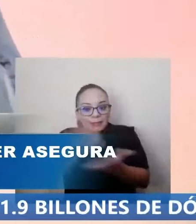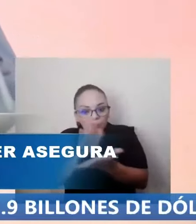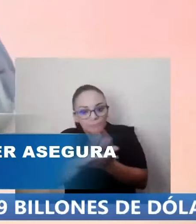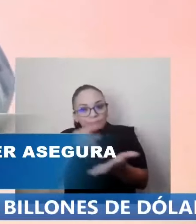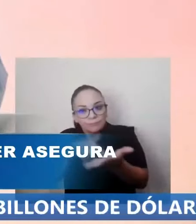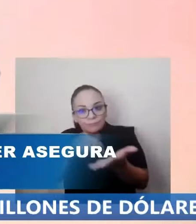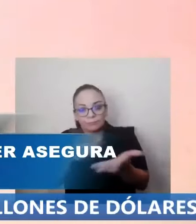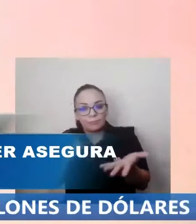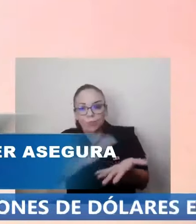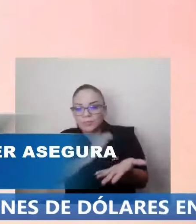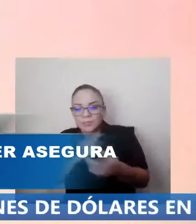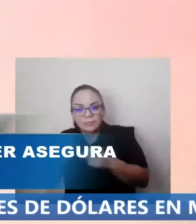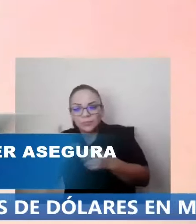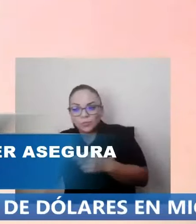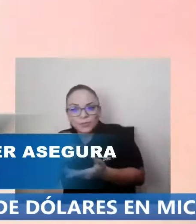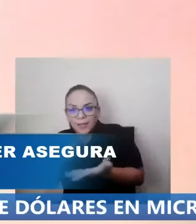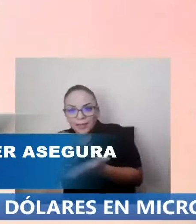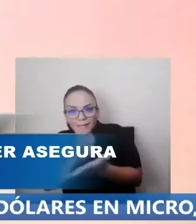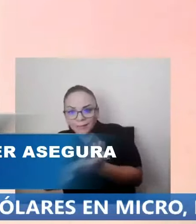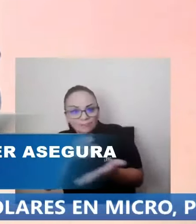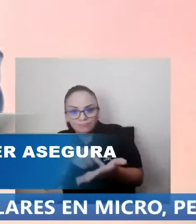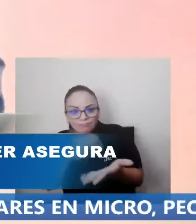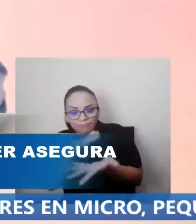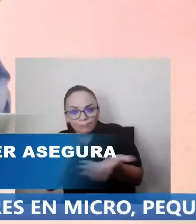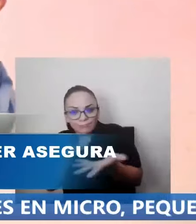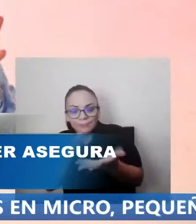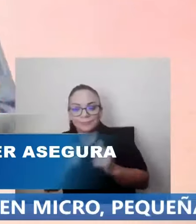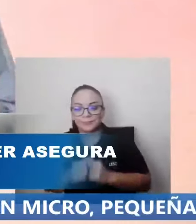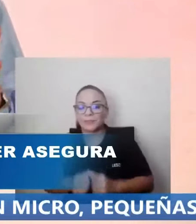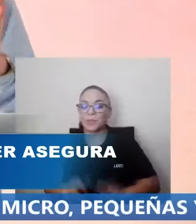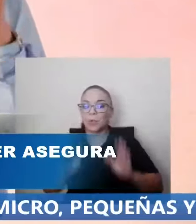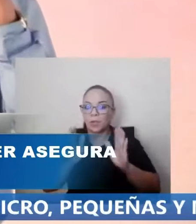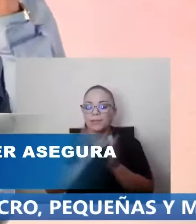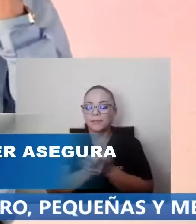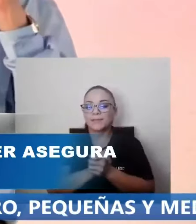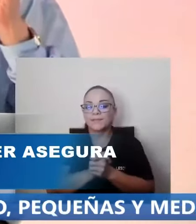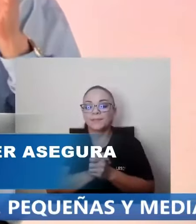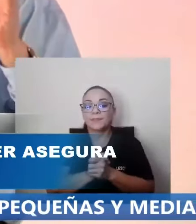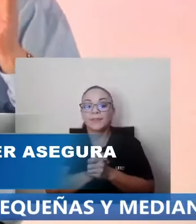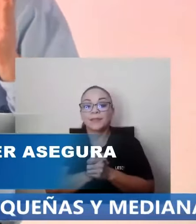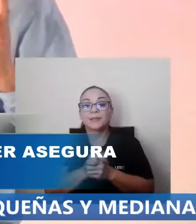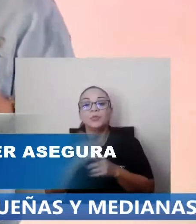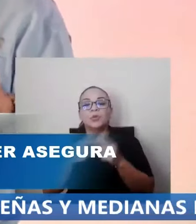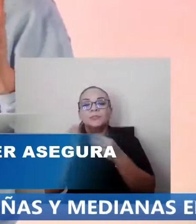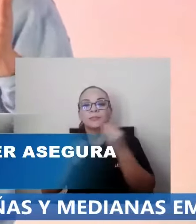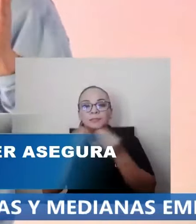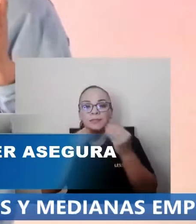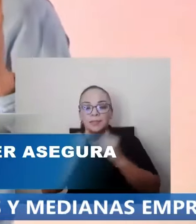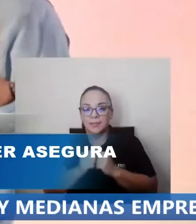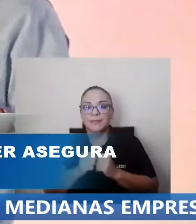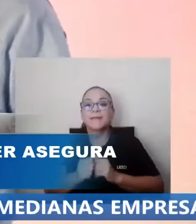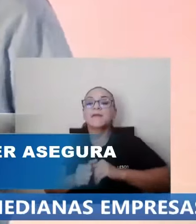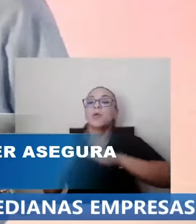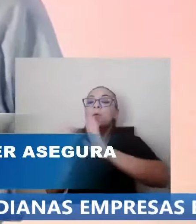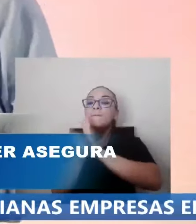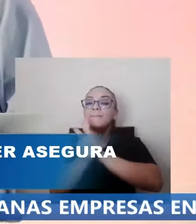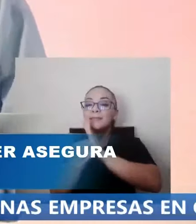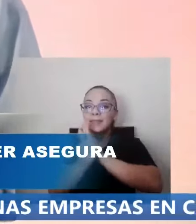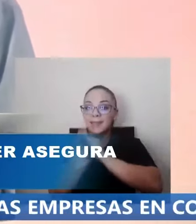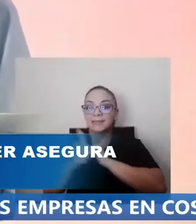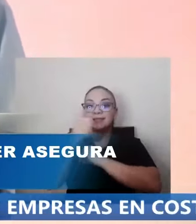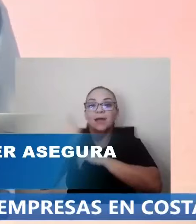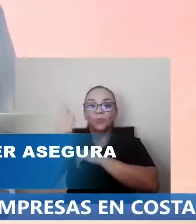administrativa. Entonces, dentro del marco de las competencias,